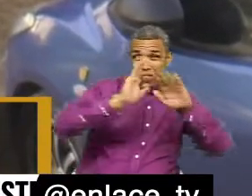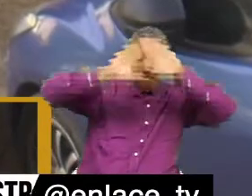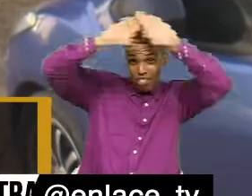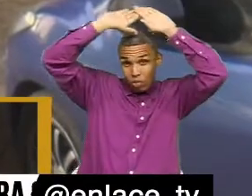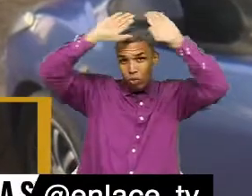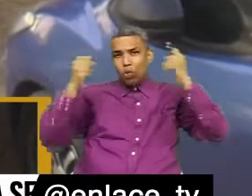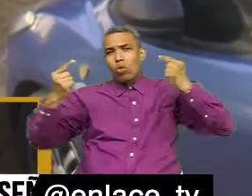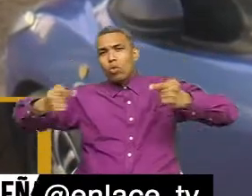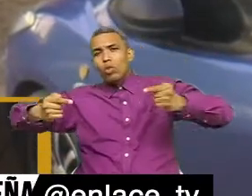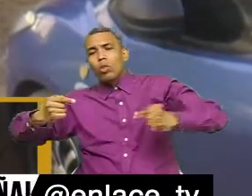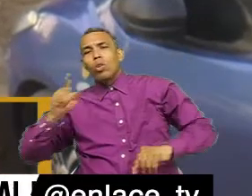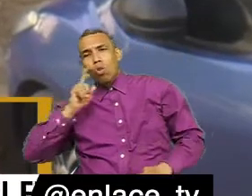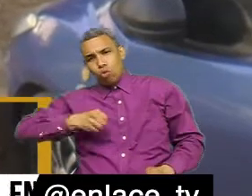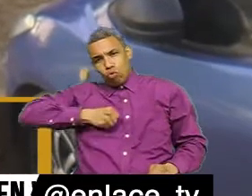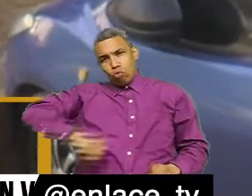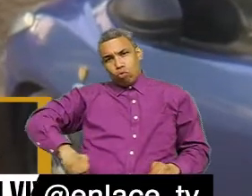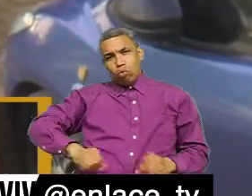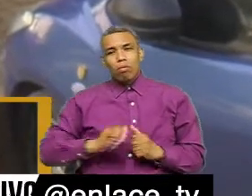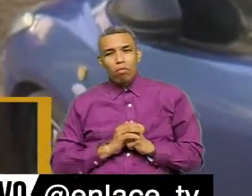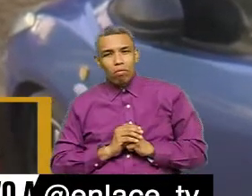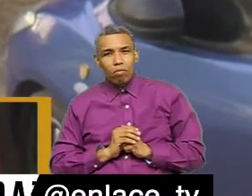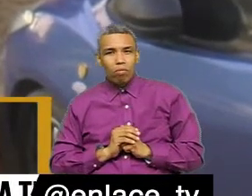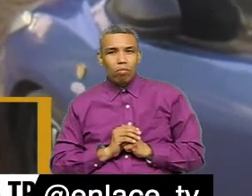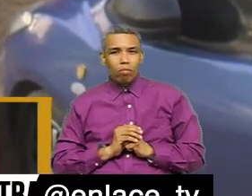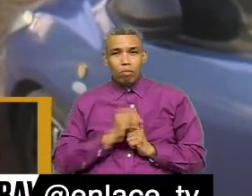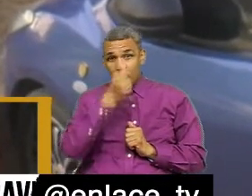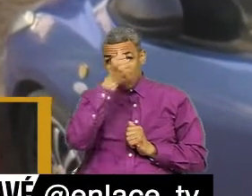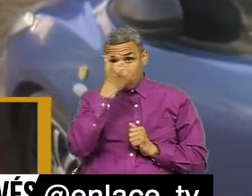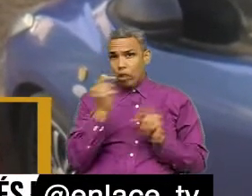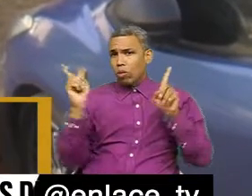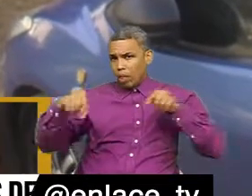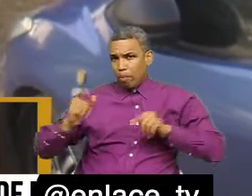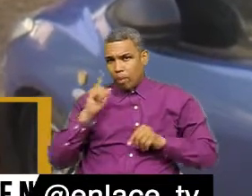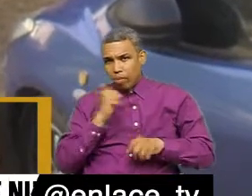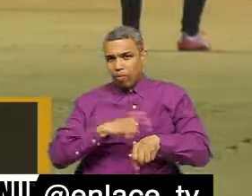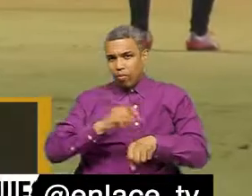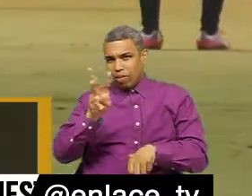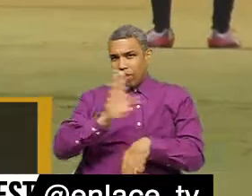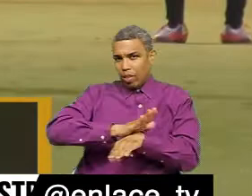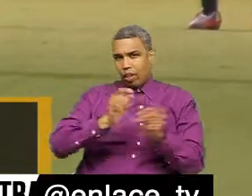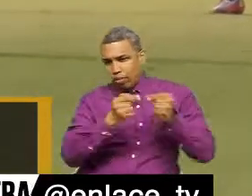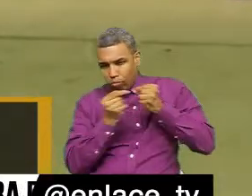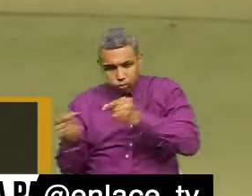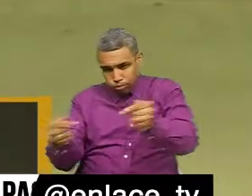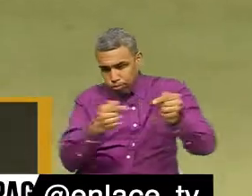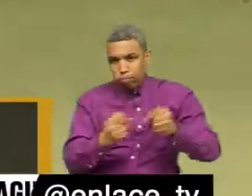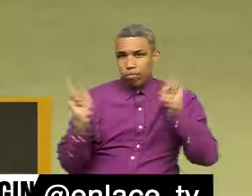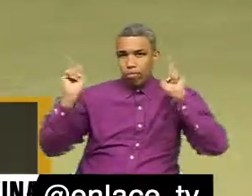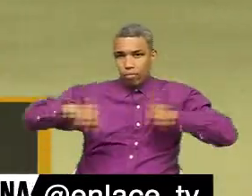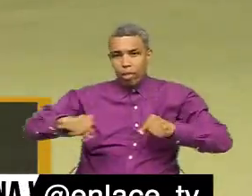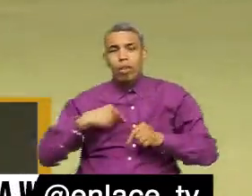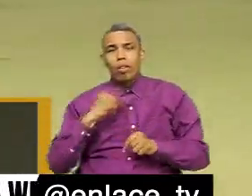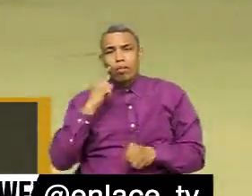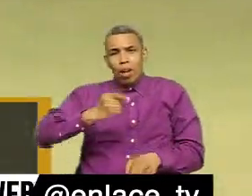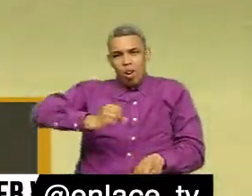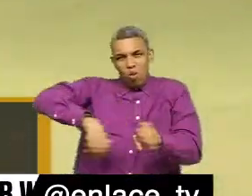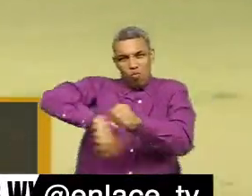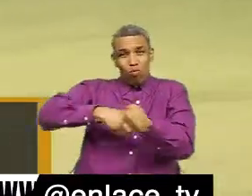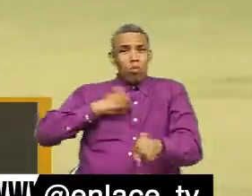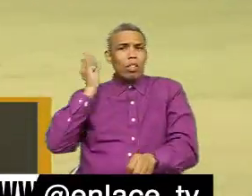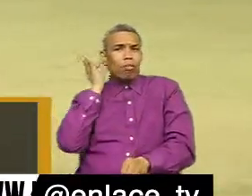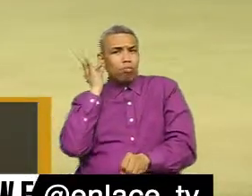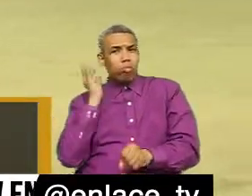con Sur. Para el día domingo también tenemos la programación a partir de las 3 de la tarde. El fútbol femenino de Barranca Bermeja tiene como motor principal el